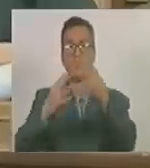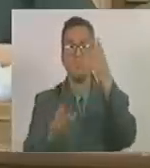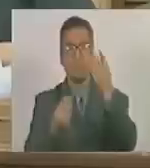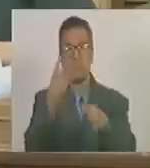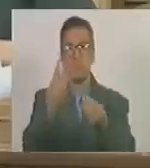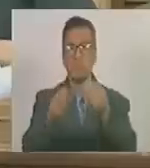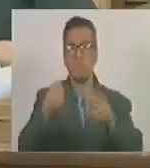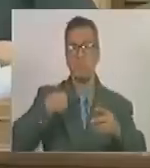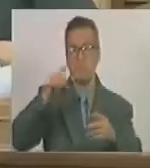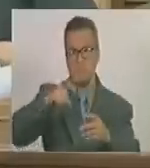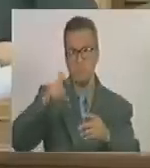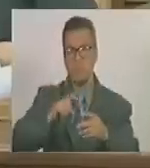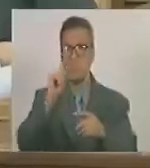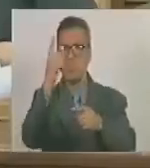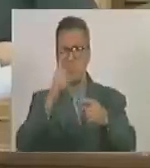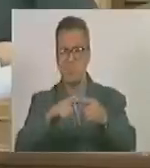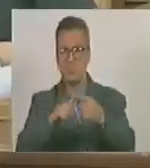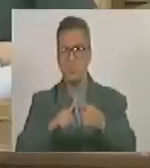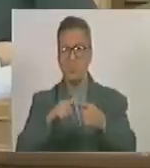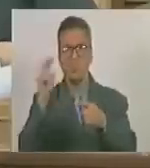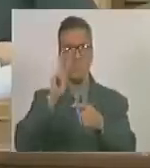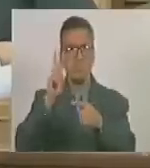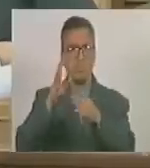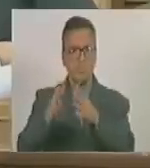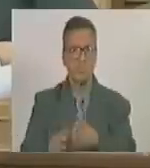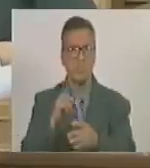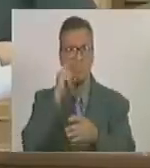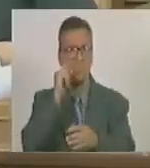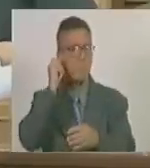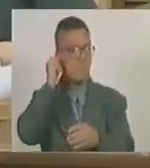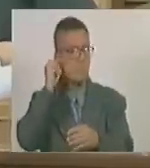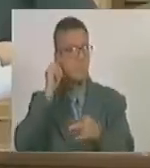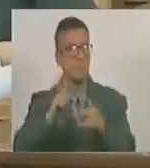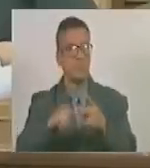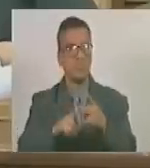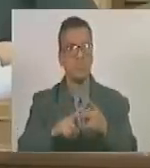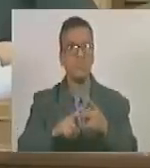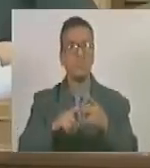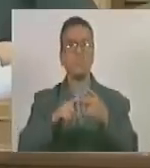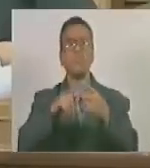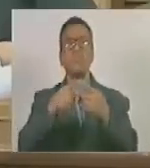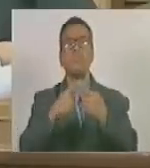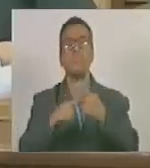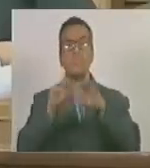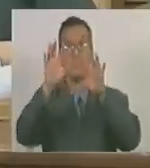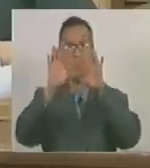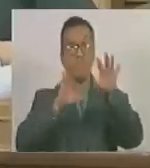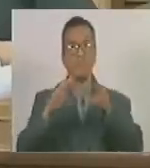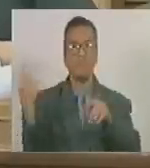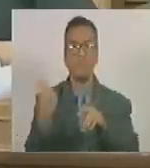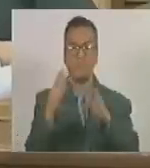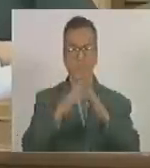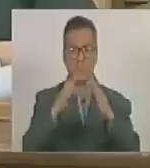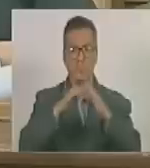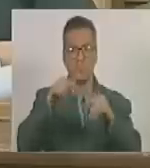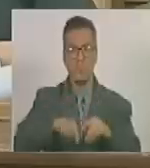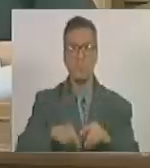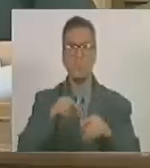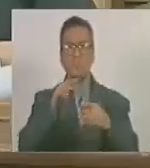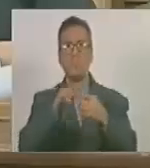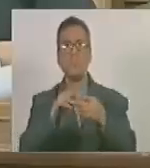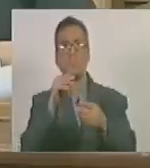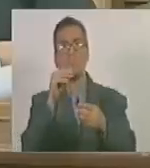se requiere 1. Ser venezolana o venezolano, extranjera o extranjero residente, habitante